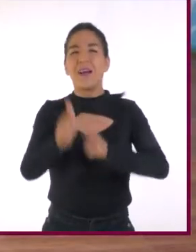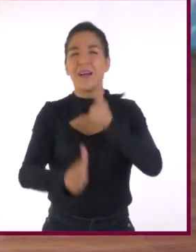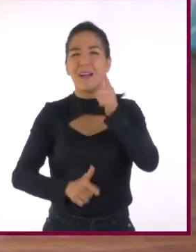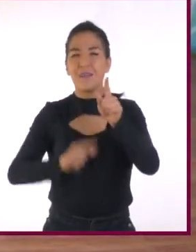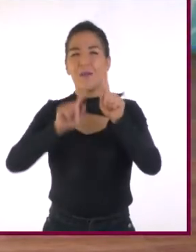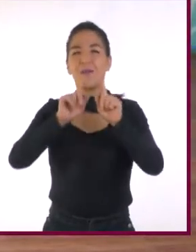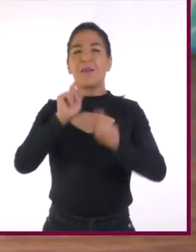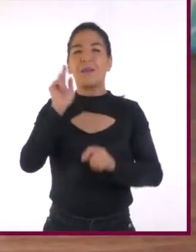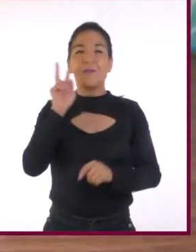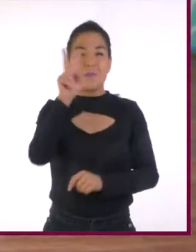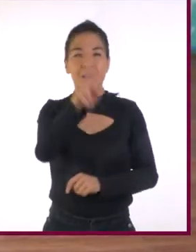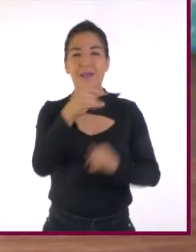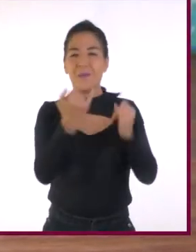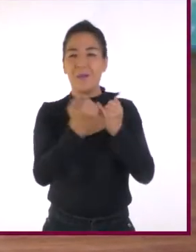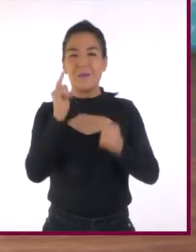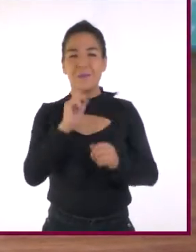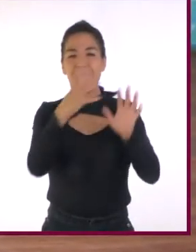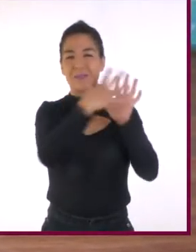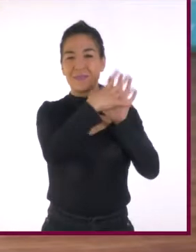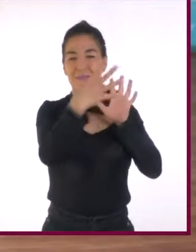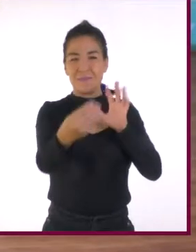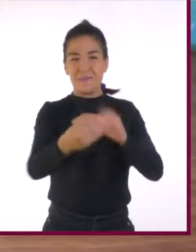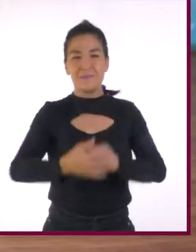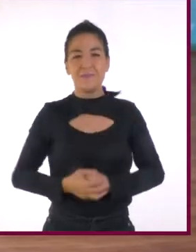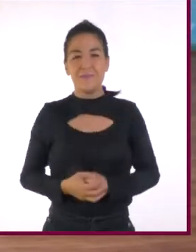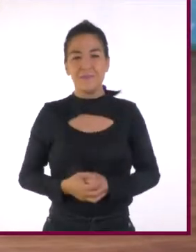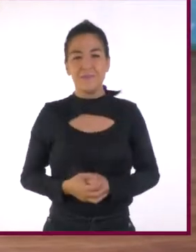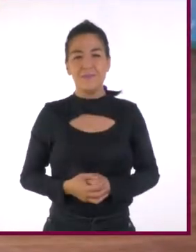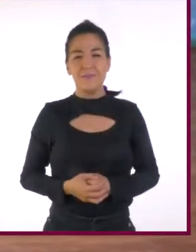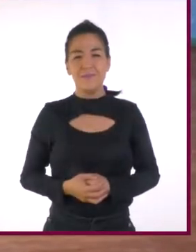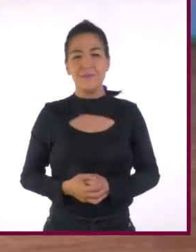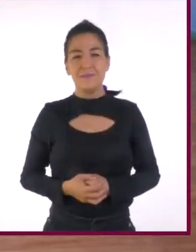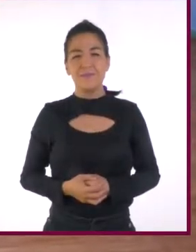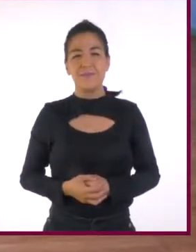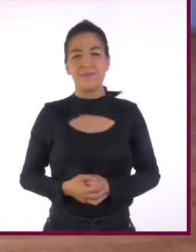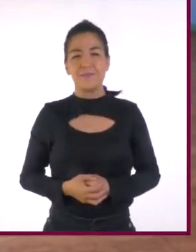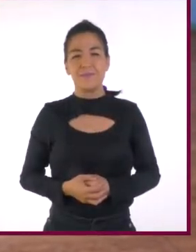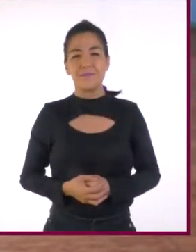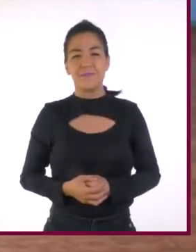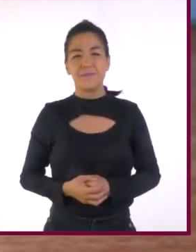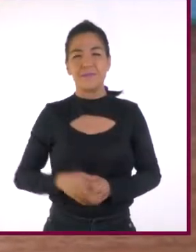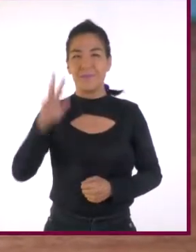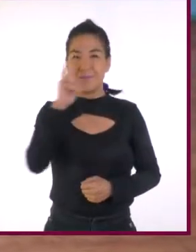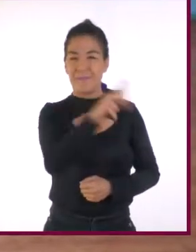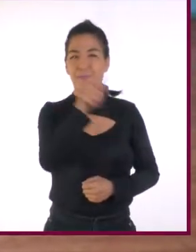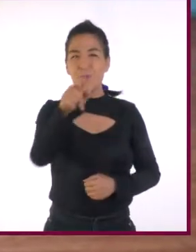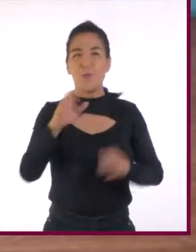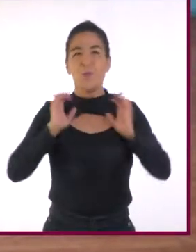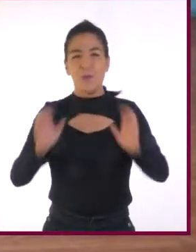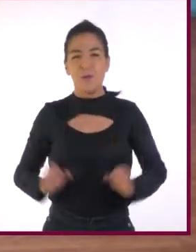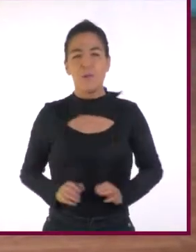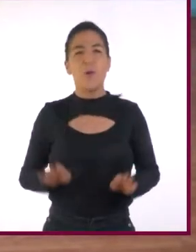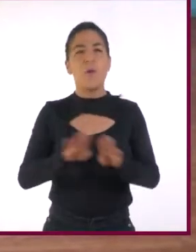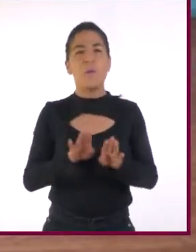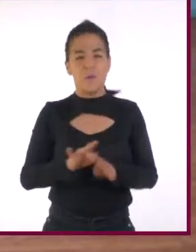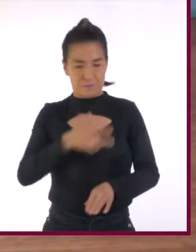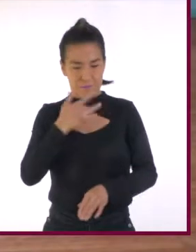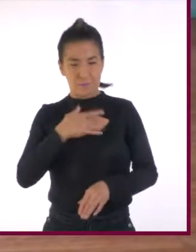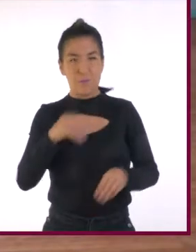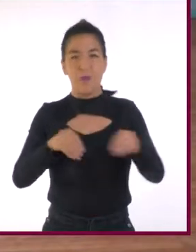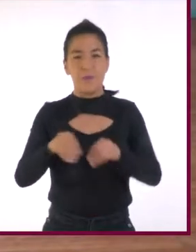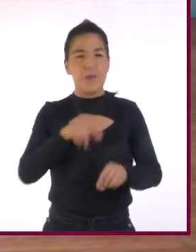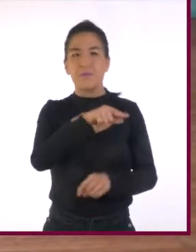bajaremos lentamente hasta intentar tocar las puntas de nuestros pies con los dedos de las manos. Fíjate cómo tu cuerpo, de